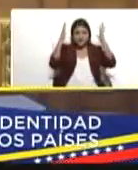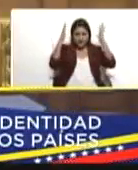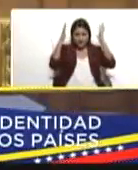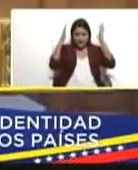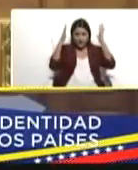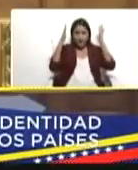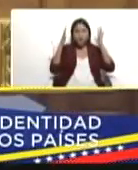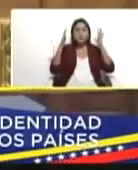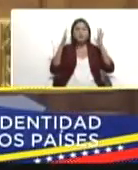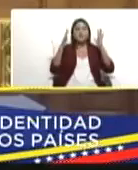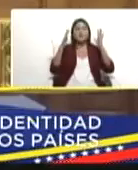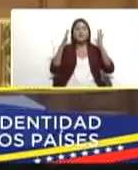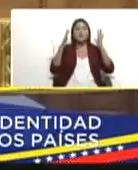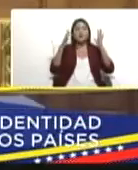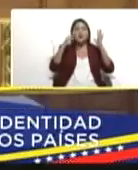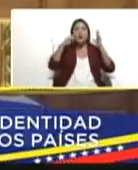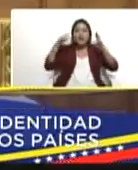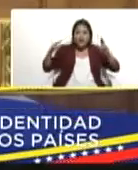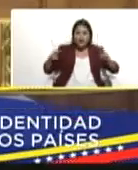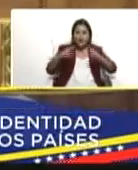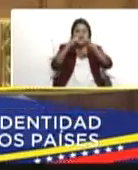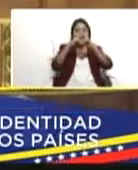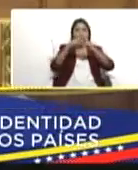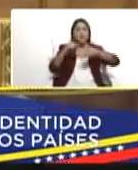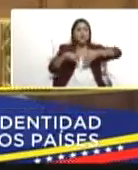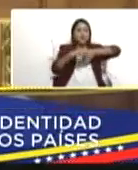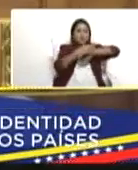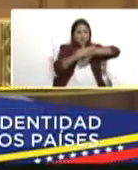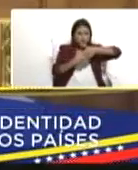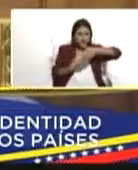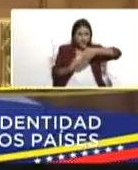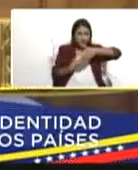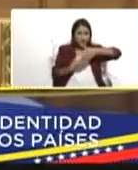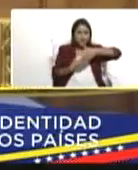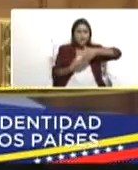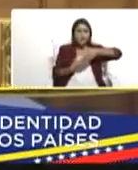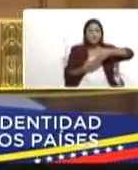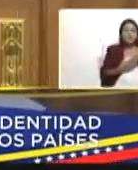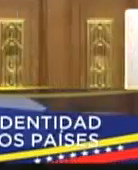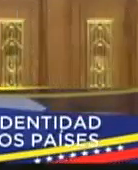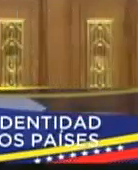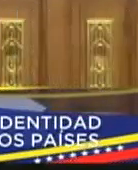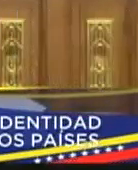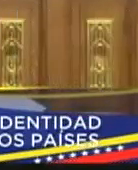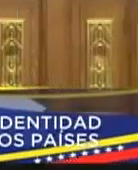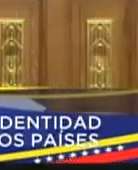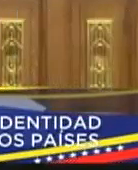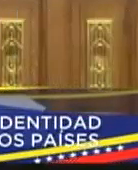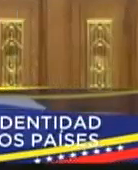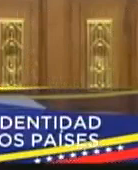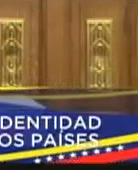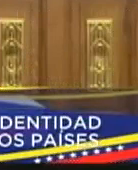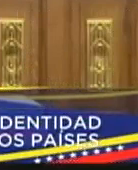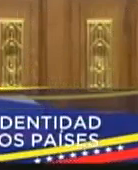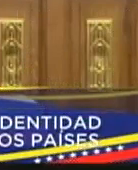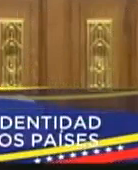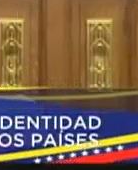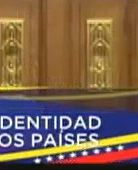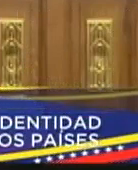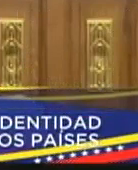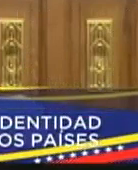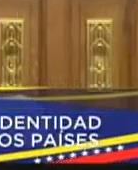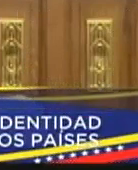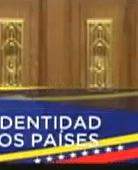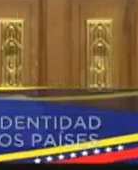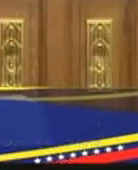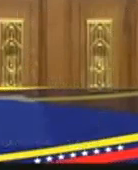la Cumbre suramericana retomamos las cumbres sudamericanas con los 12 países de Sudamérica con